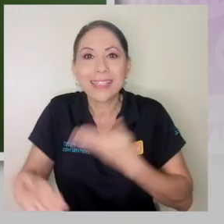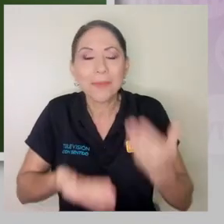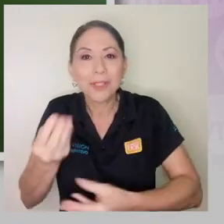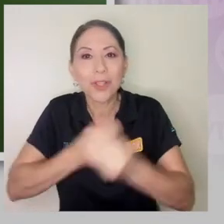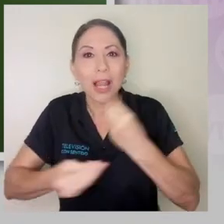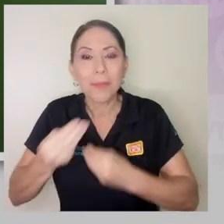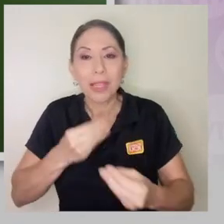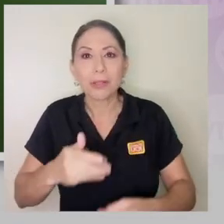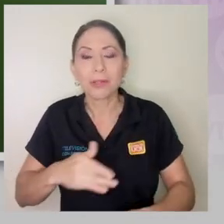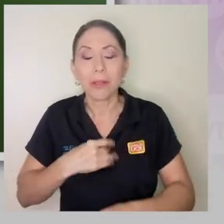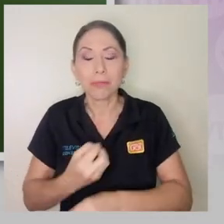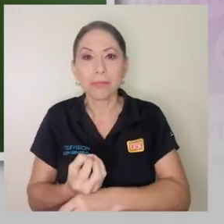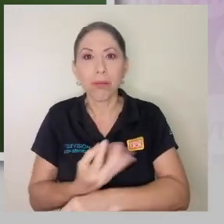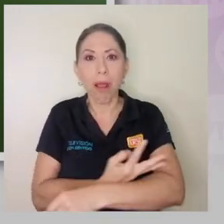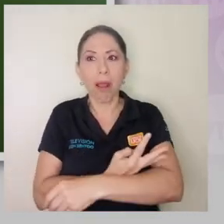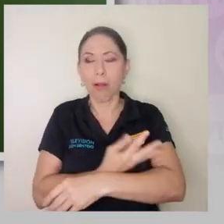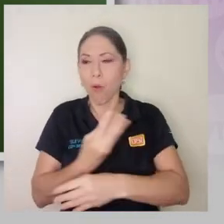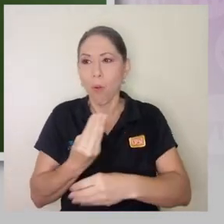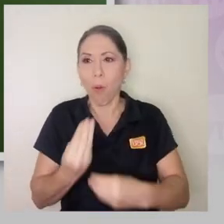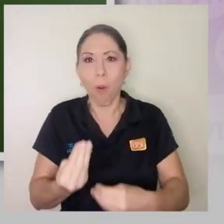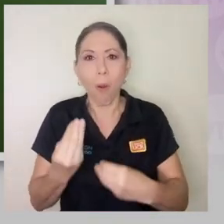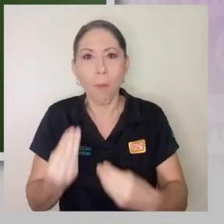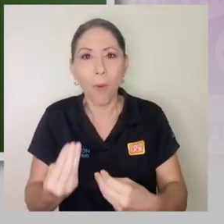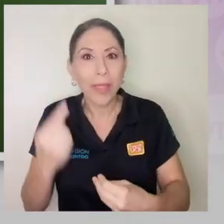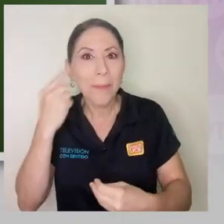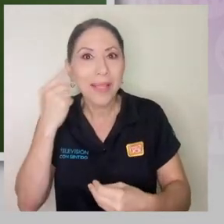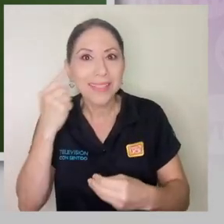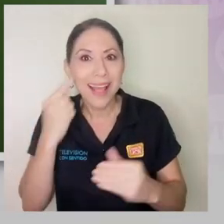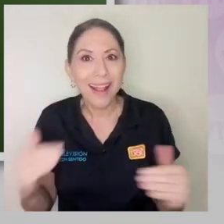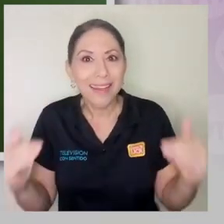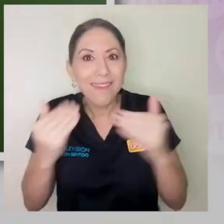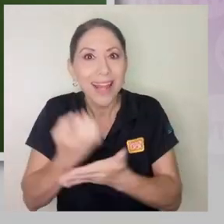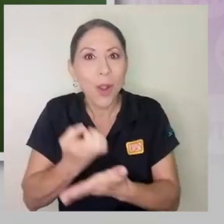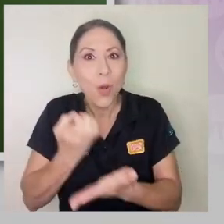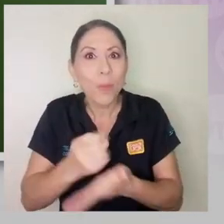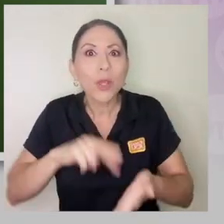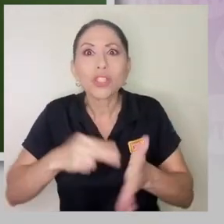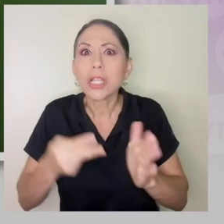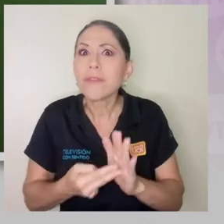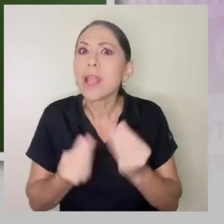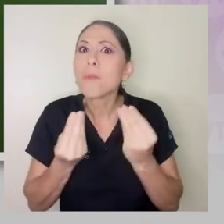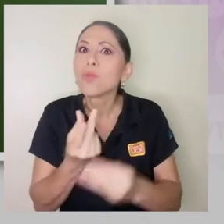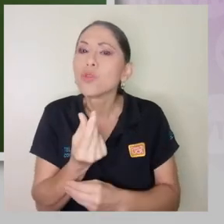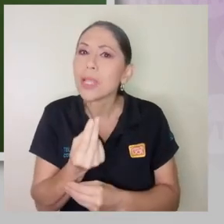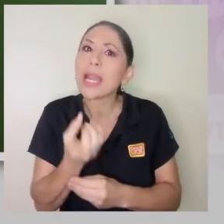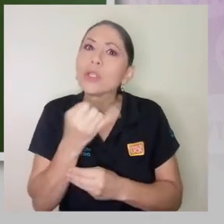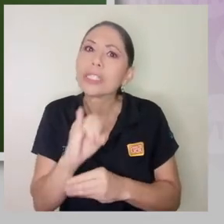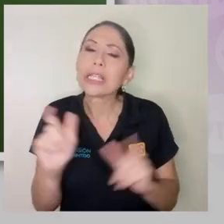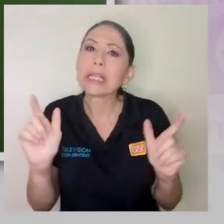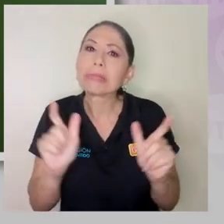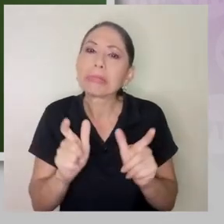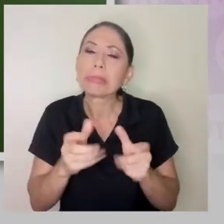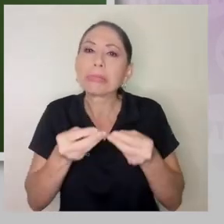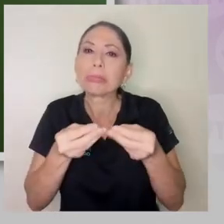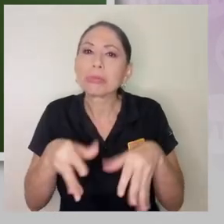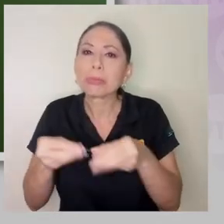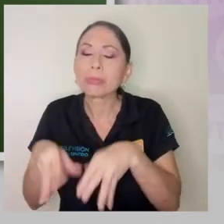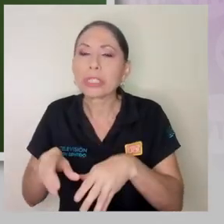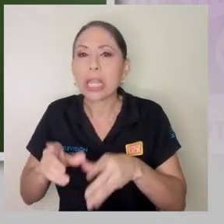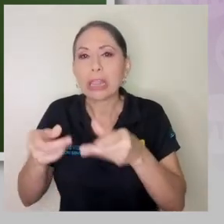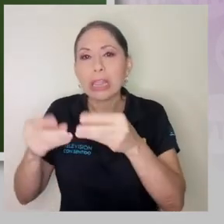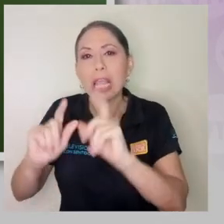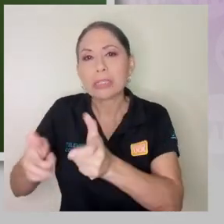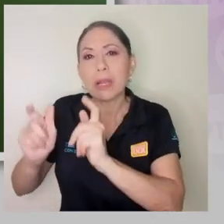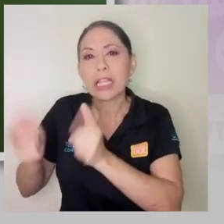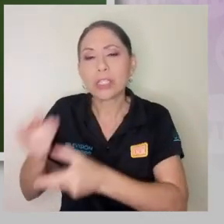en cuánto esto que a nivel económico implica la pérdida y desperdicio de alimentos, ¿verdad? Y lo que